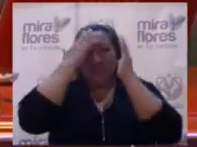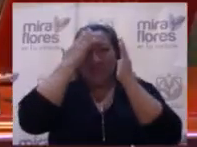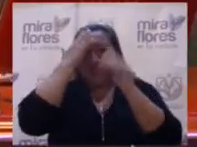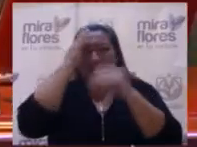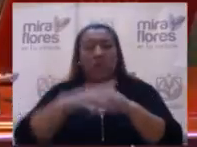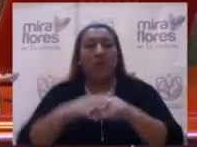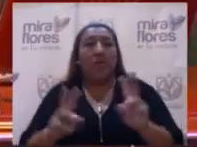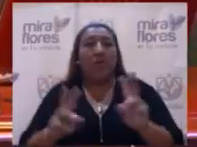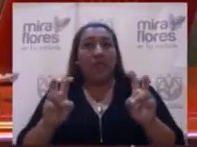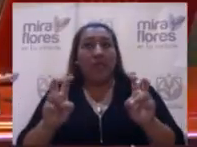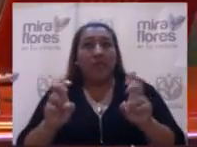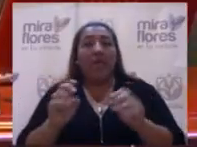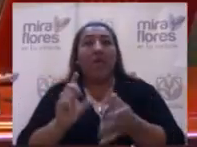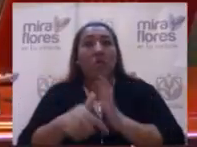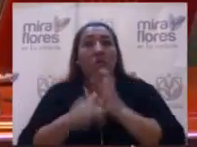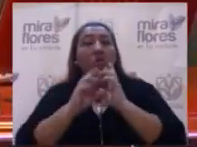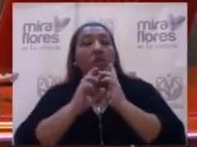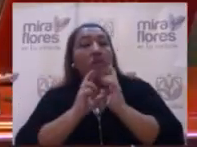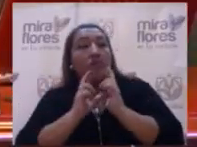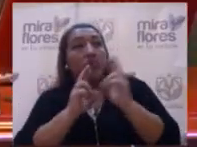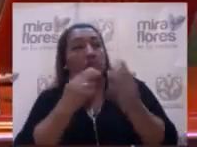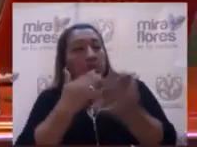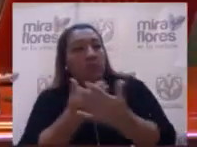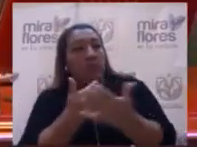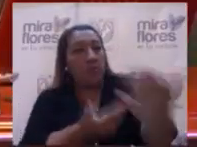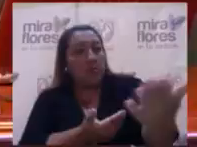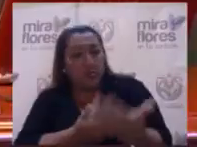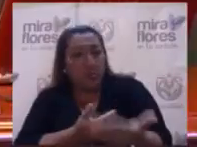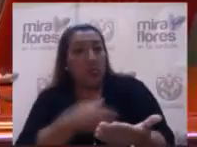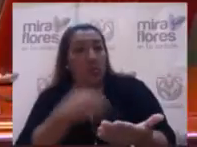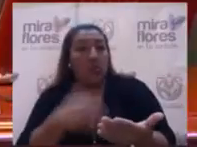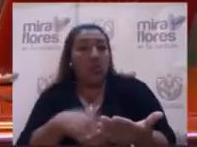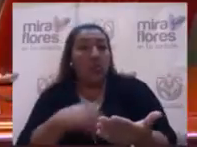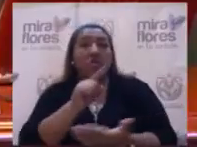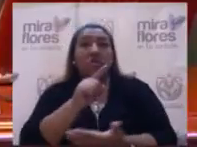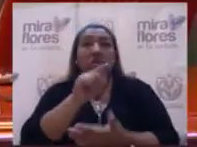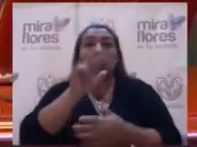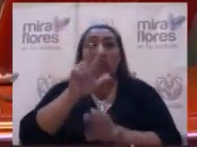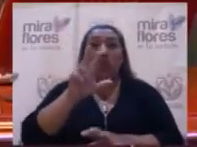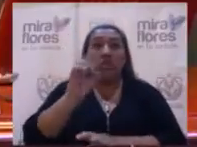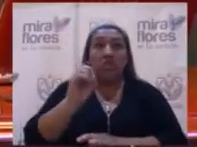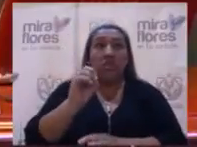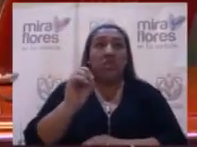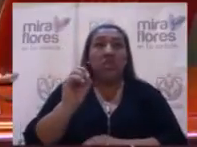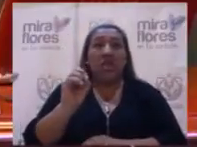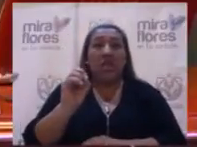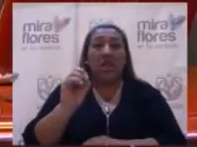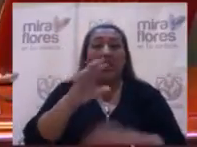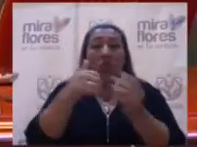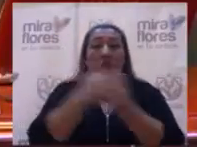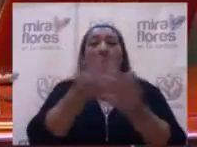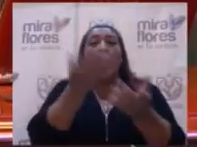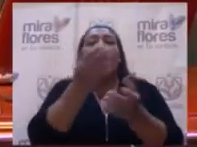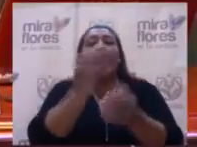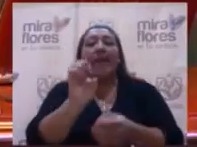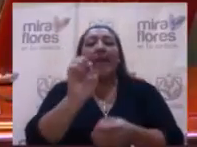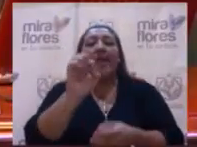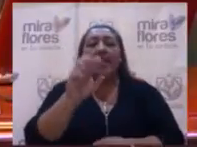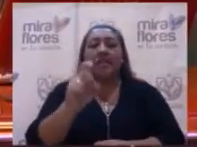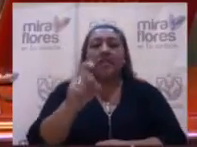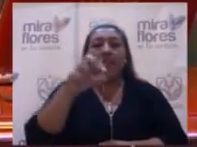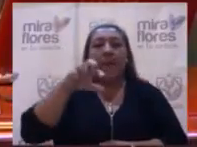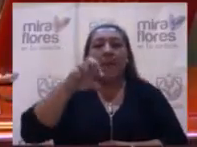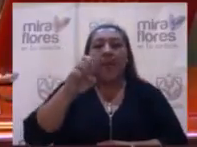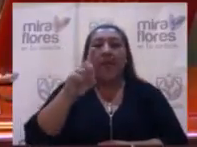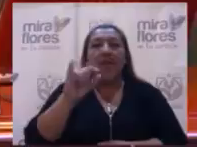El resultado se puede ver de que de los 180 solamente queda un expediente pendiente, que se han cambiado